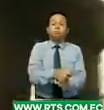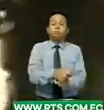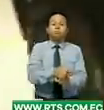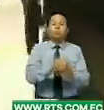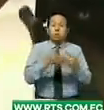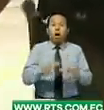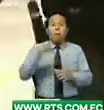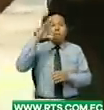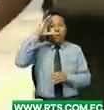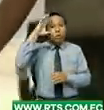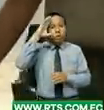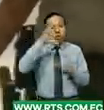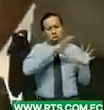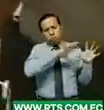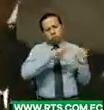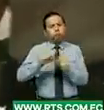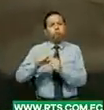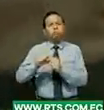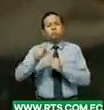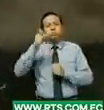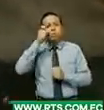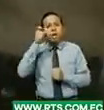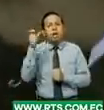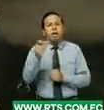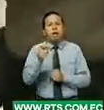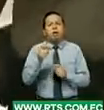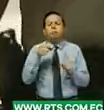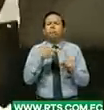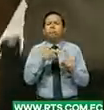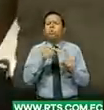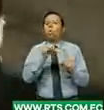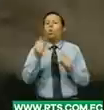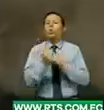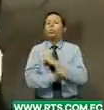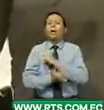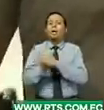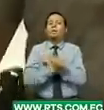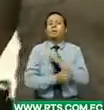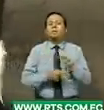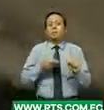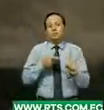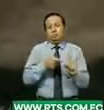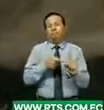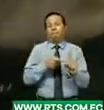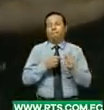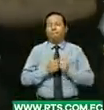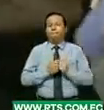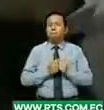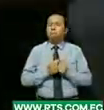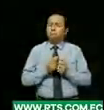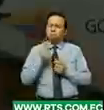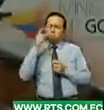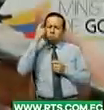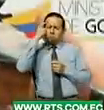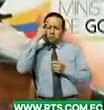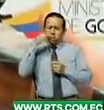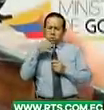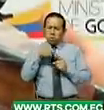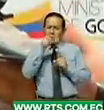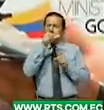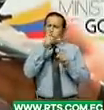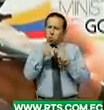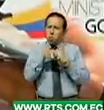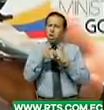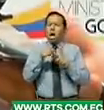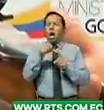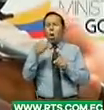hasta la fiscalía. Se trata de un ciudadano extranjero. Estaríamos presumiendo una presunta organización de sacapintas que